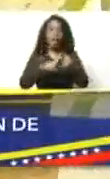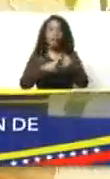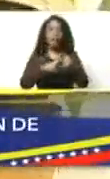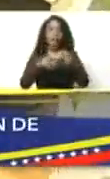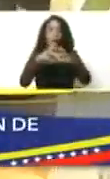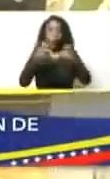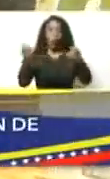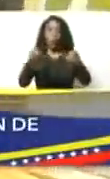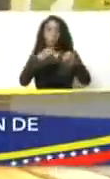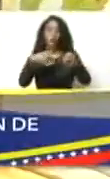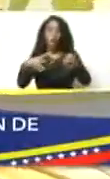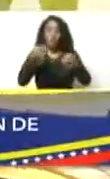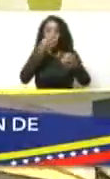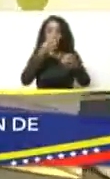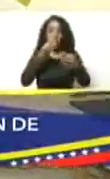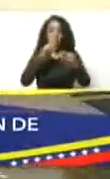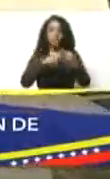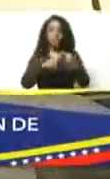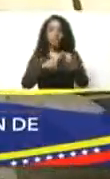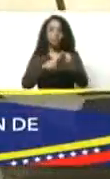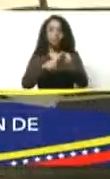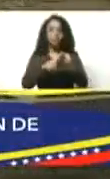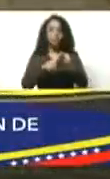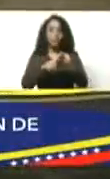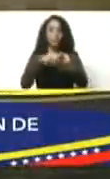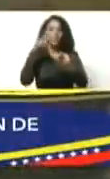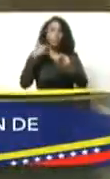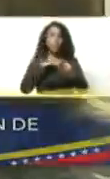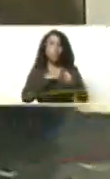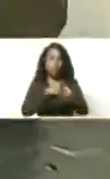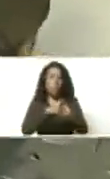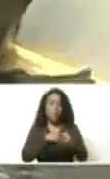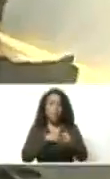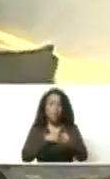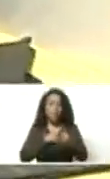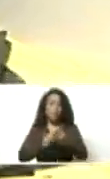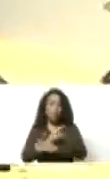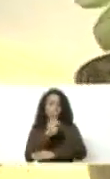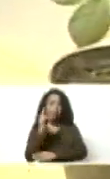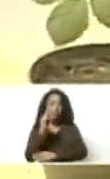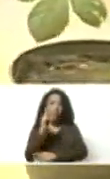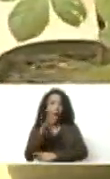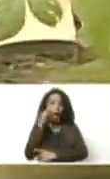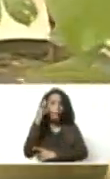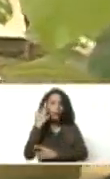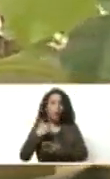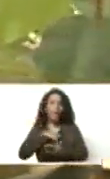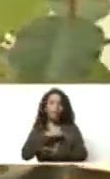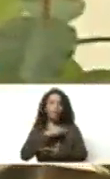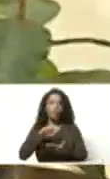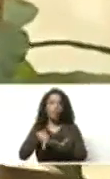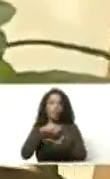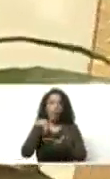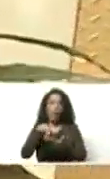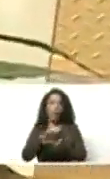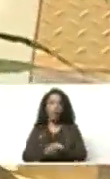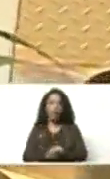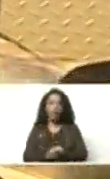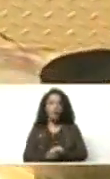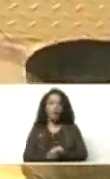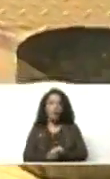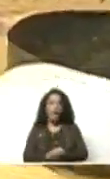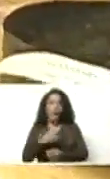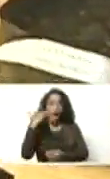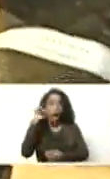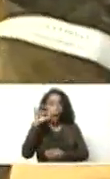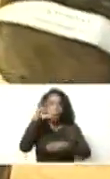guanábana. Y nuestra planta nacional, la guaney. Tenemos la guaney. Tenemos semillas frutales. Aquí tenemos